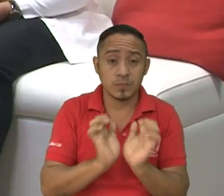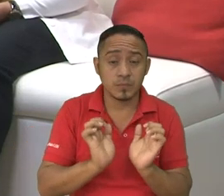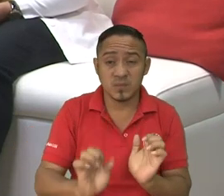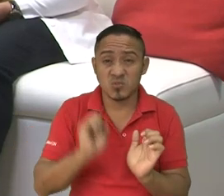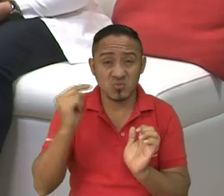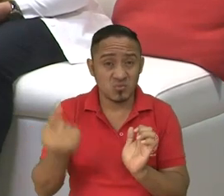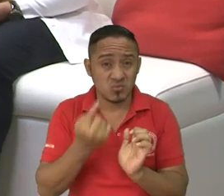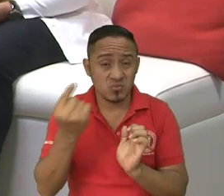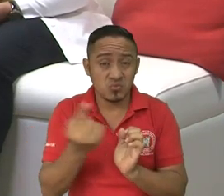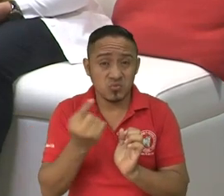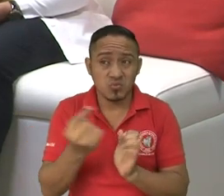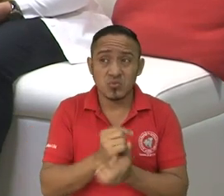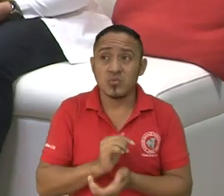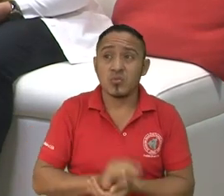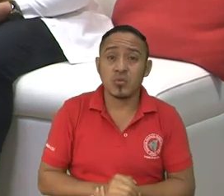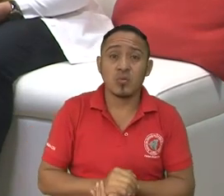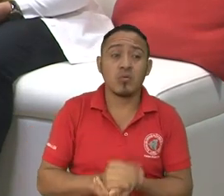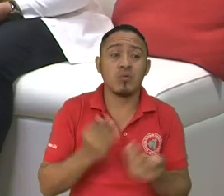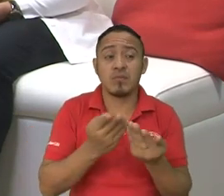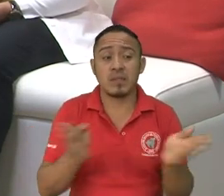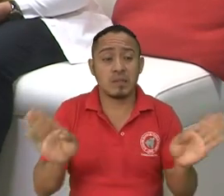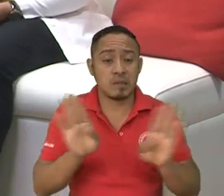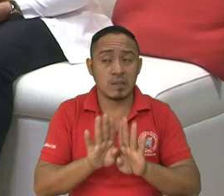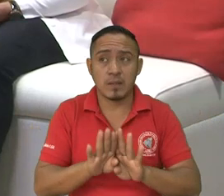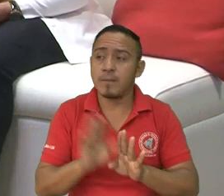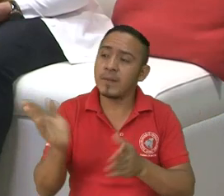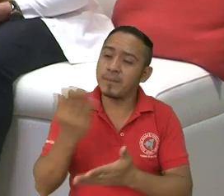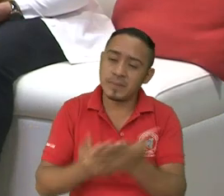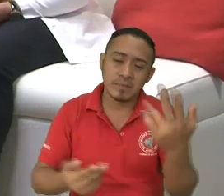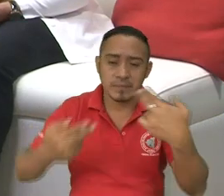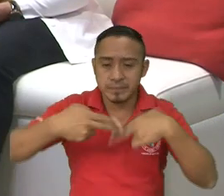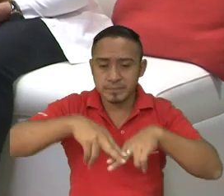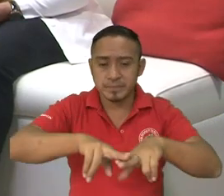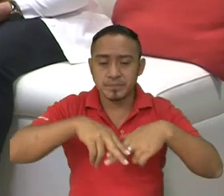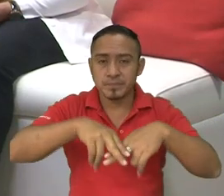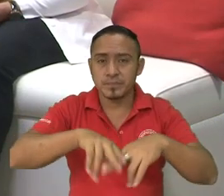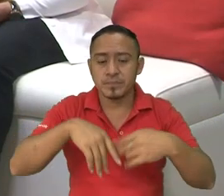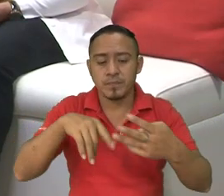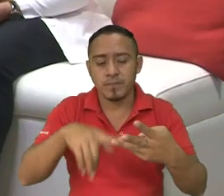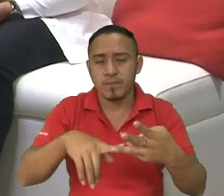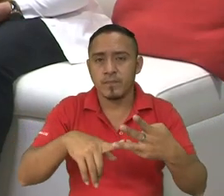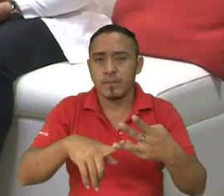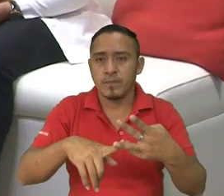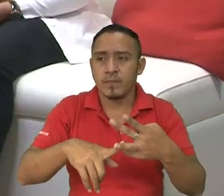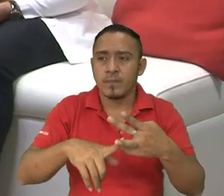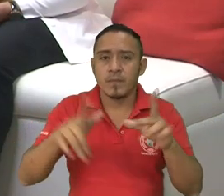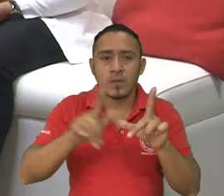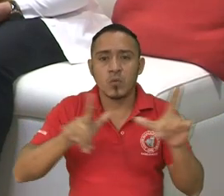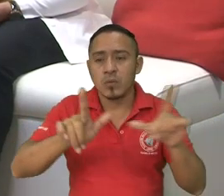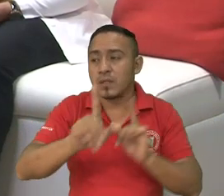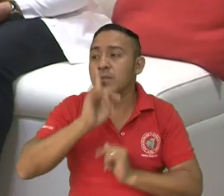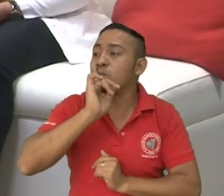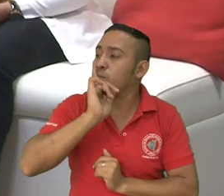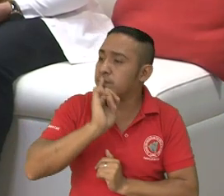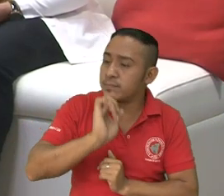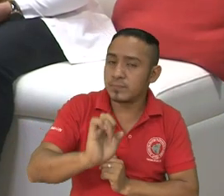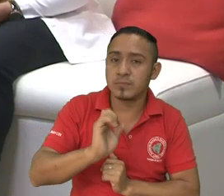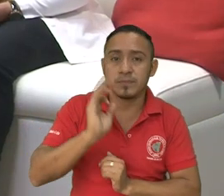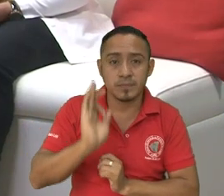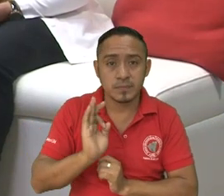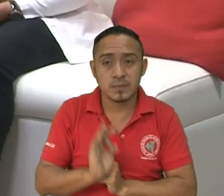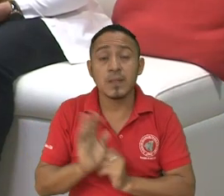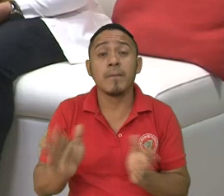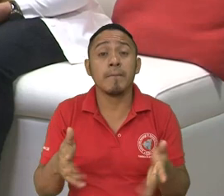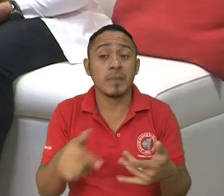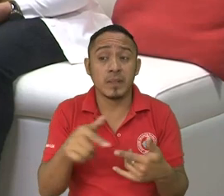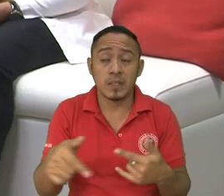solo aferrado en la recreación, sí, ir al parque. Ir al parque, llevarlo a un lugar donde le guste él, para que